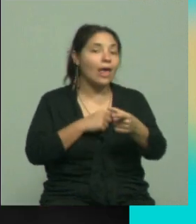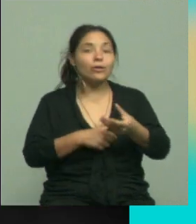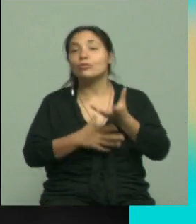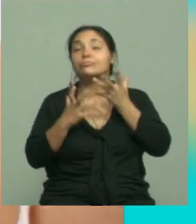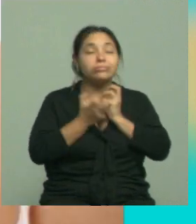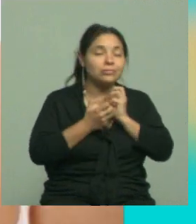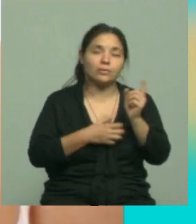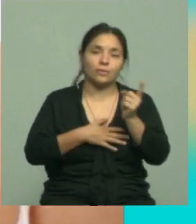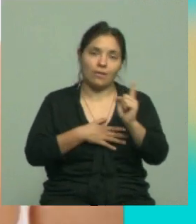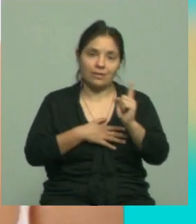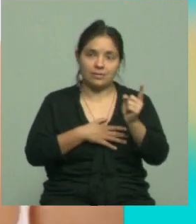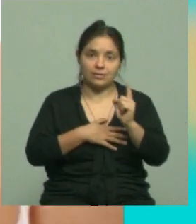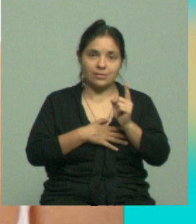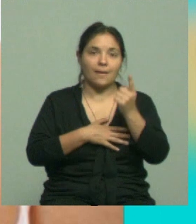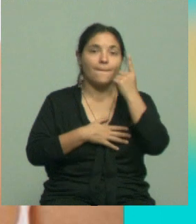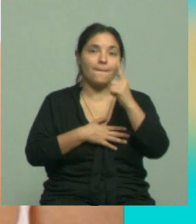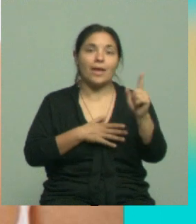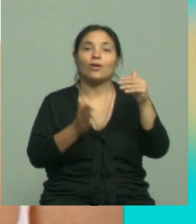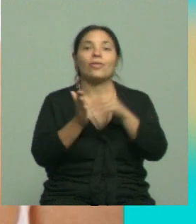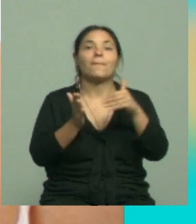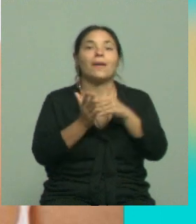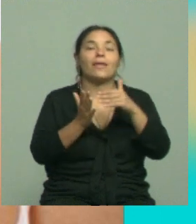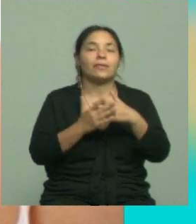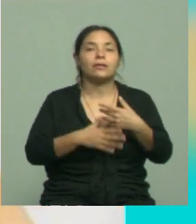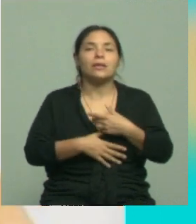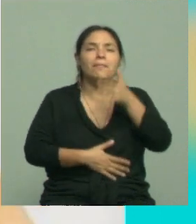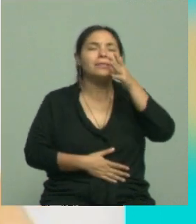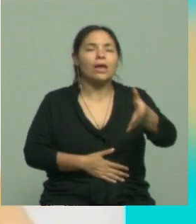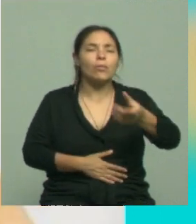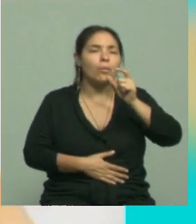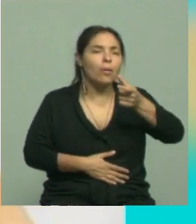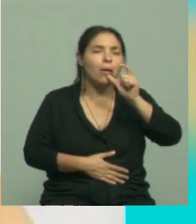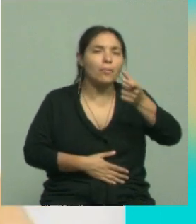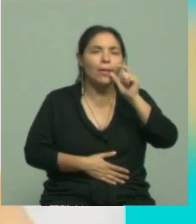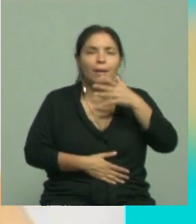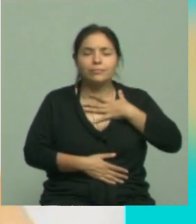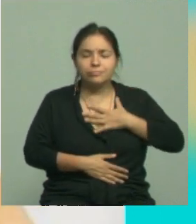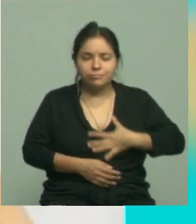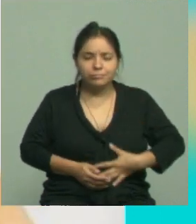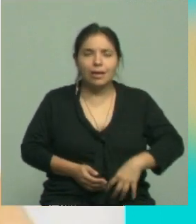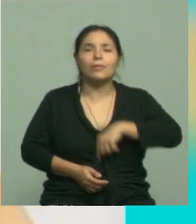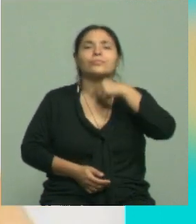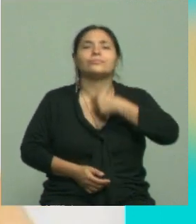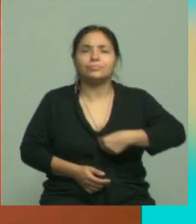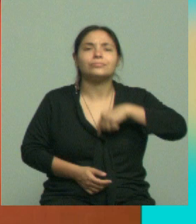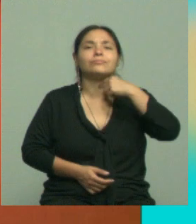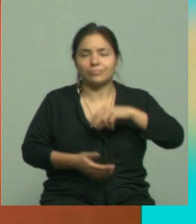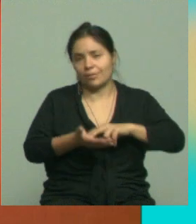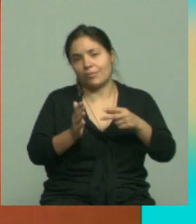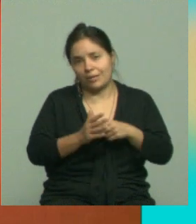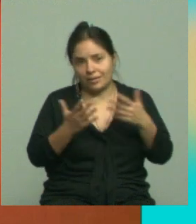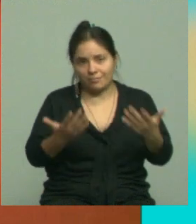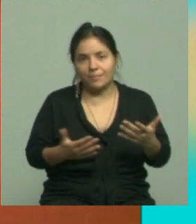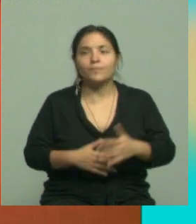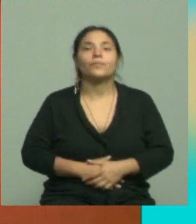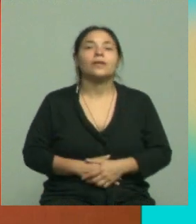mal. El tema es que si la tomamos en demasía, nos va a tener reflujo. Y además que al tomar el café le estamos sacando